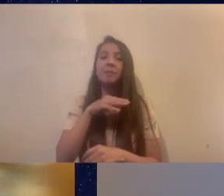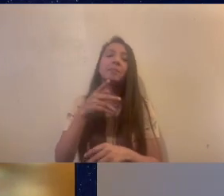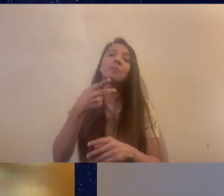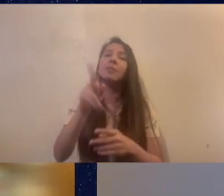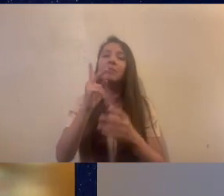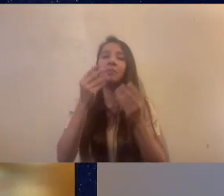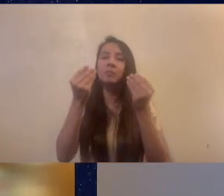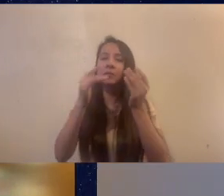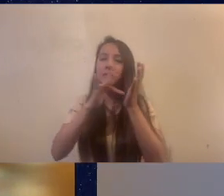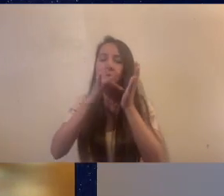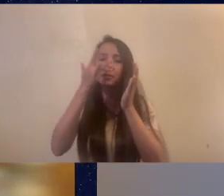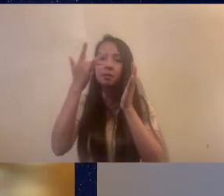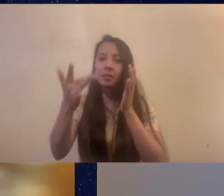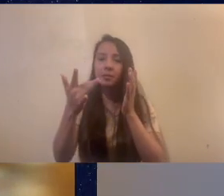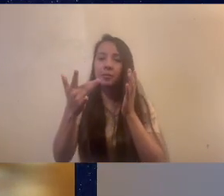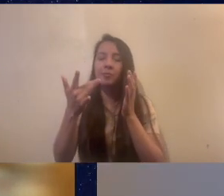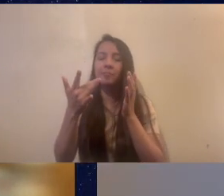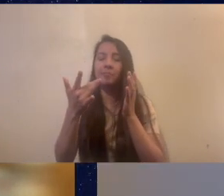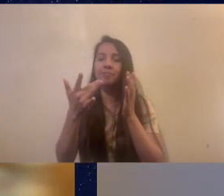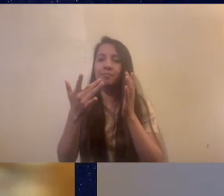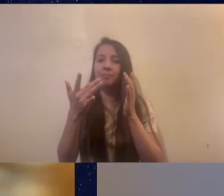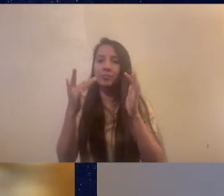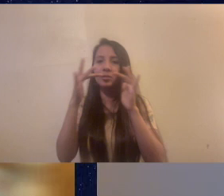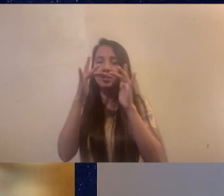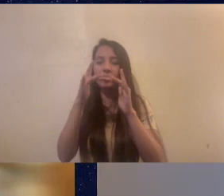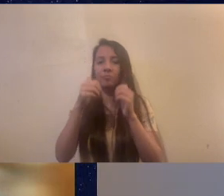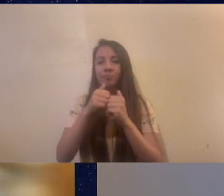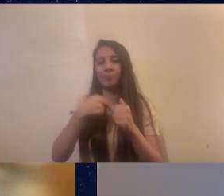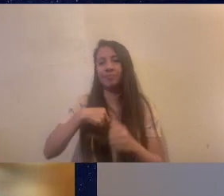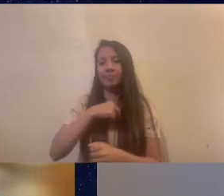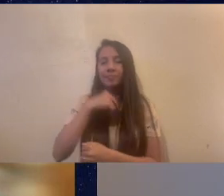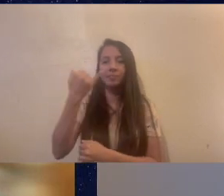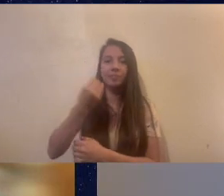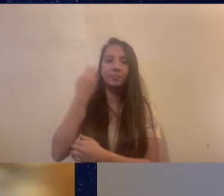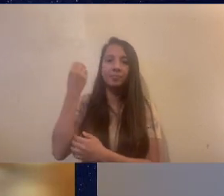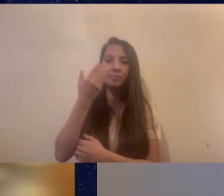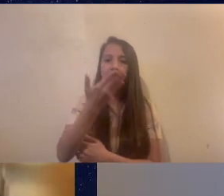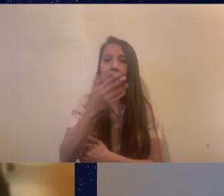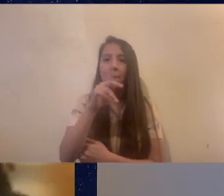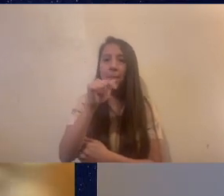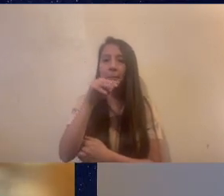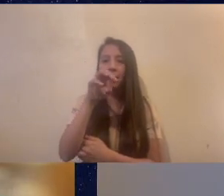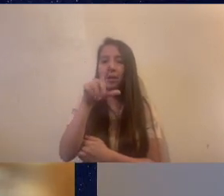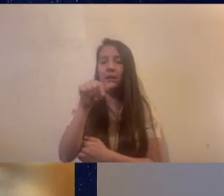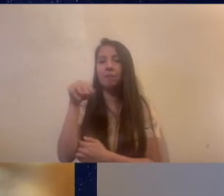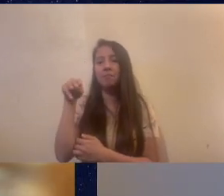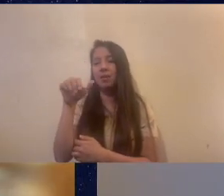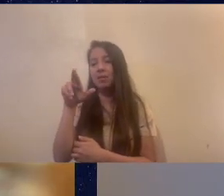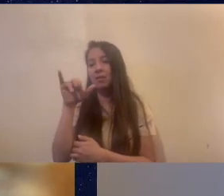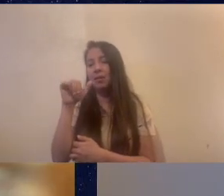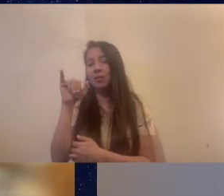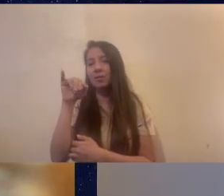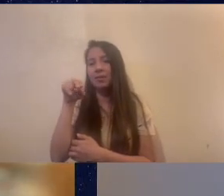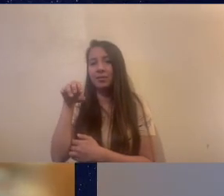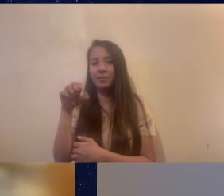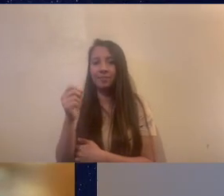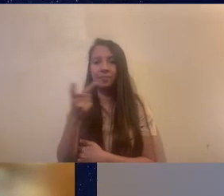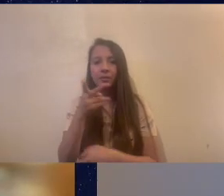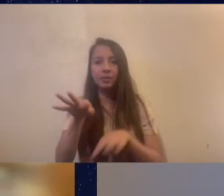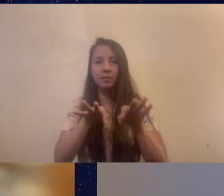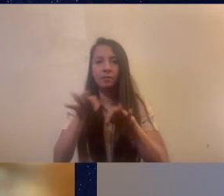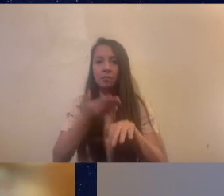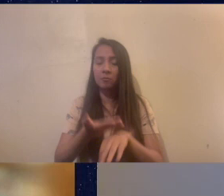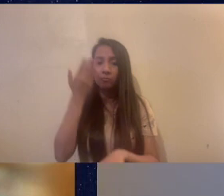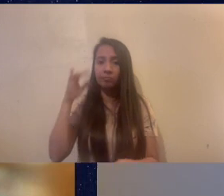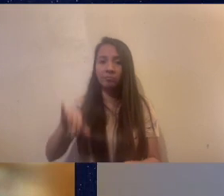Pero muchísimas gracias por estar con nosotras, Pamela y María Inés. Muy interesante todo el trabajo que hacen, y